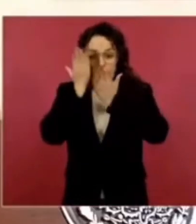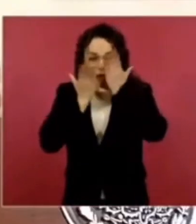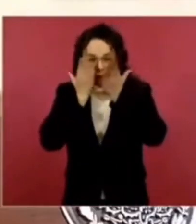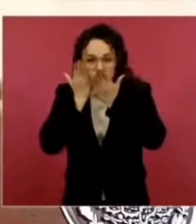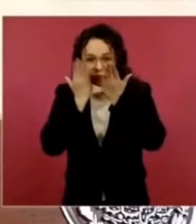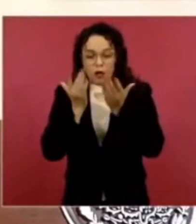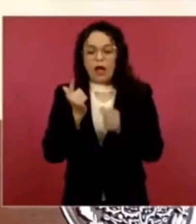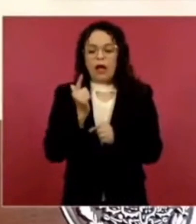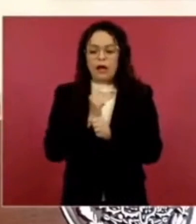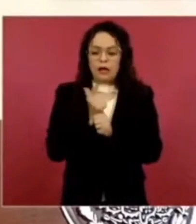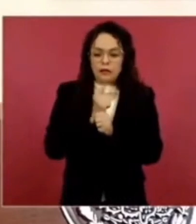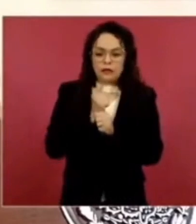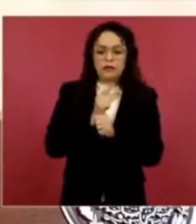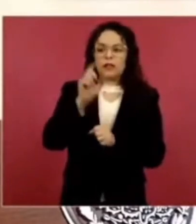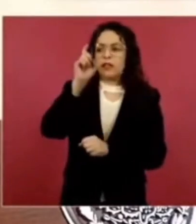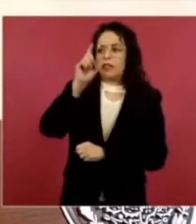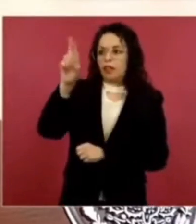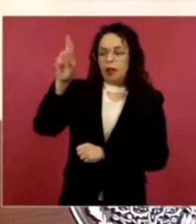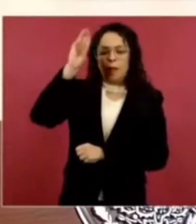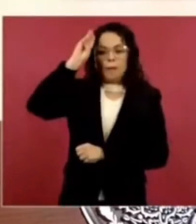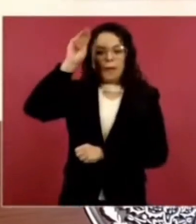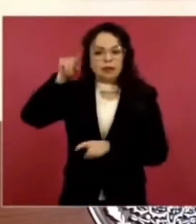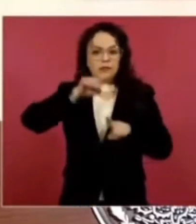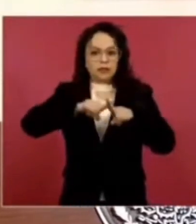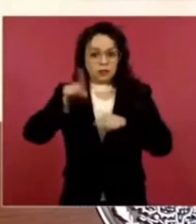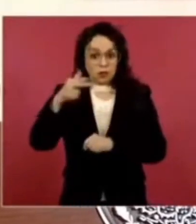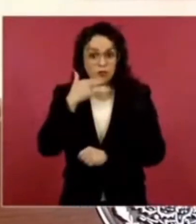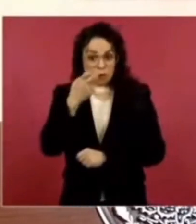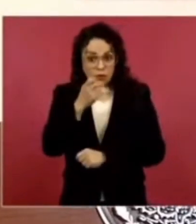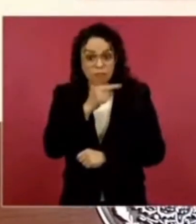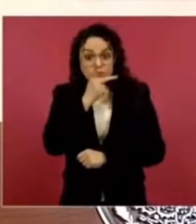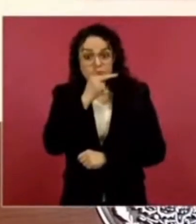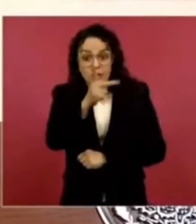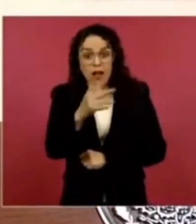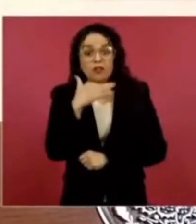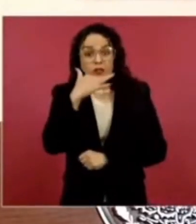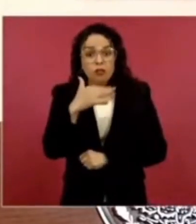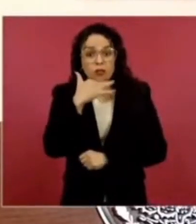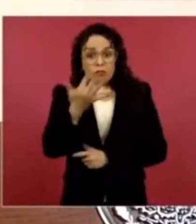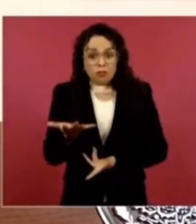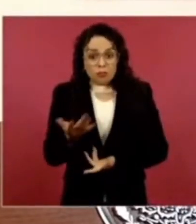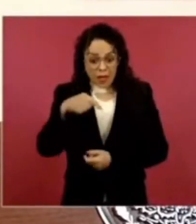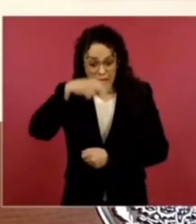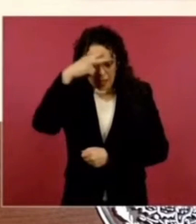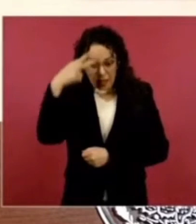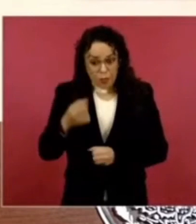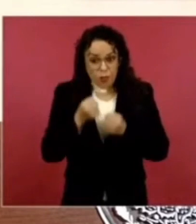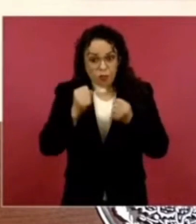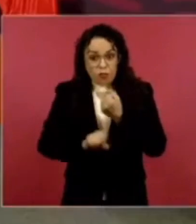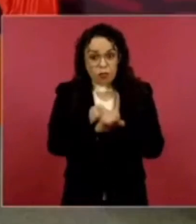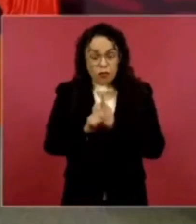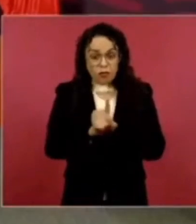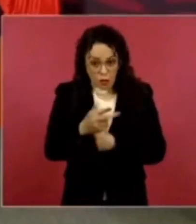doctorado, no versaban sobre el problema de la corrupción en México.